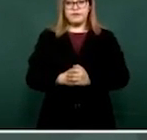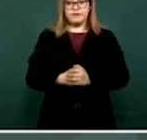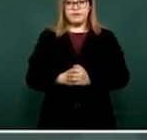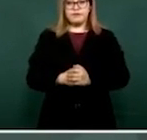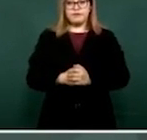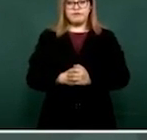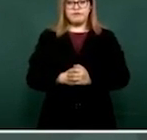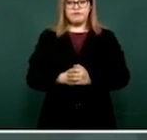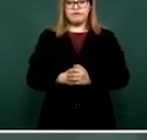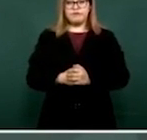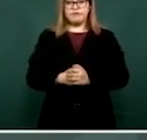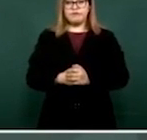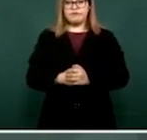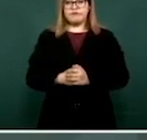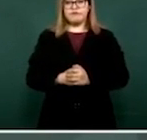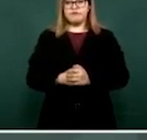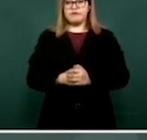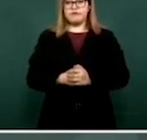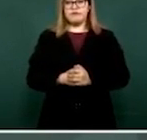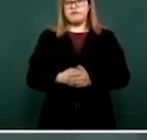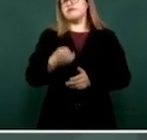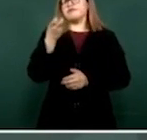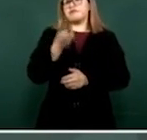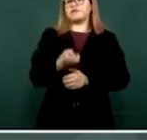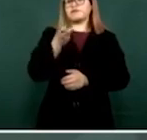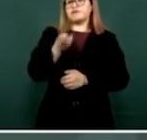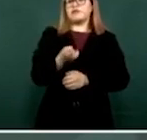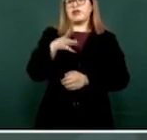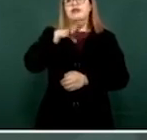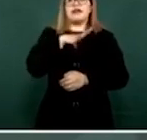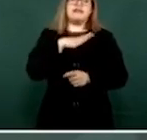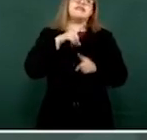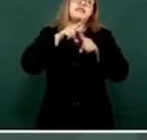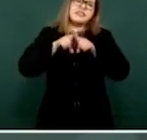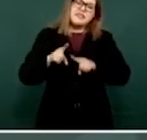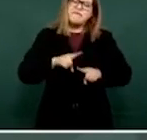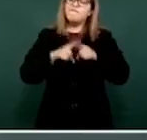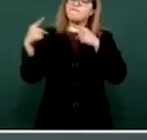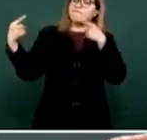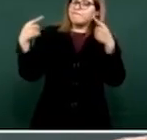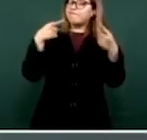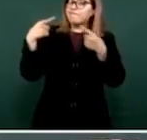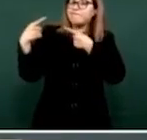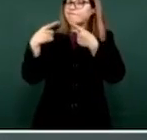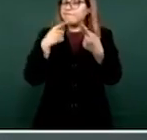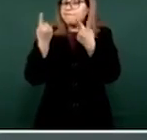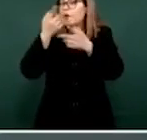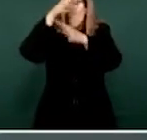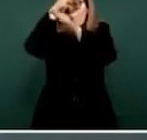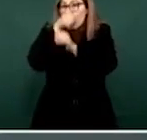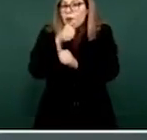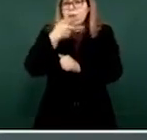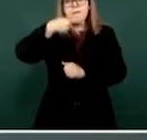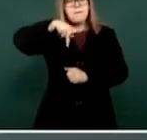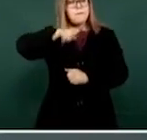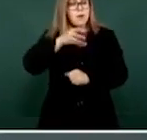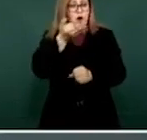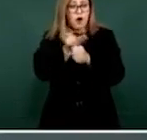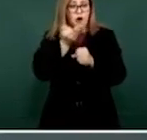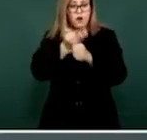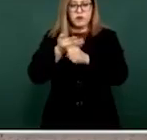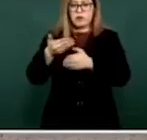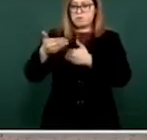Desde luego, no dejan de haber diferencias, pero vamos muy bien.